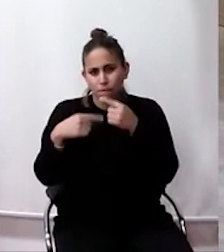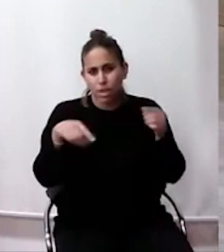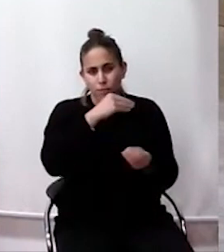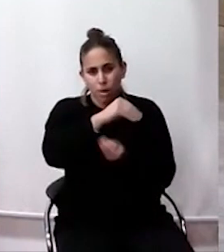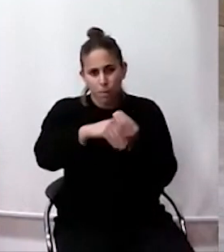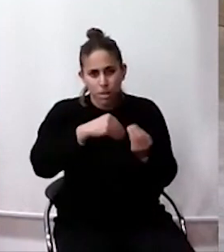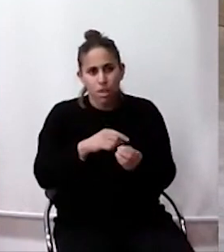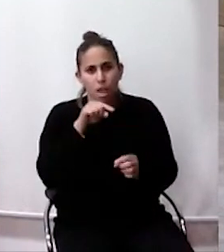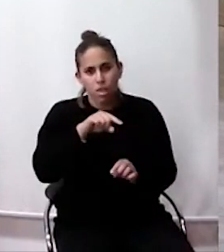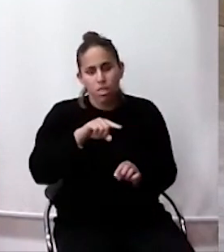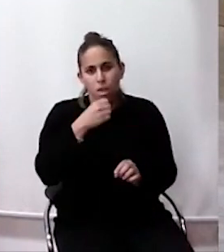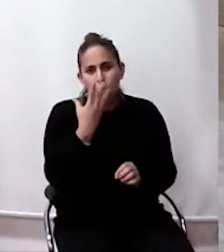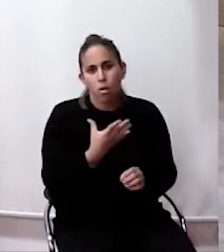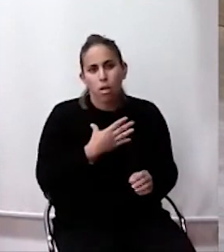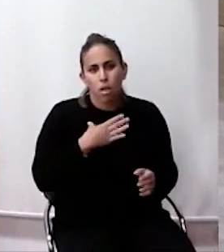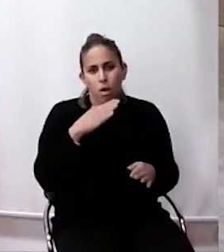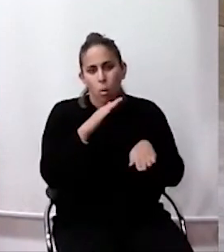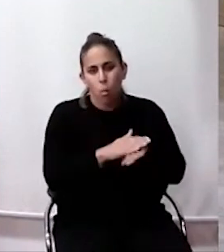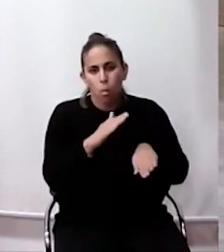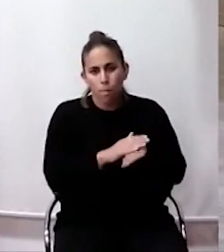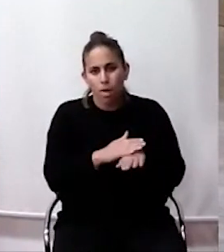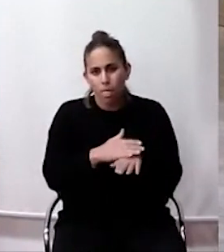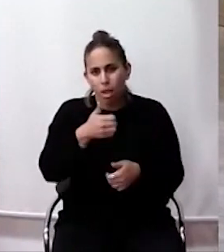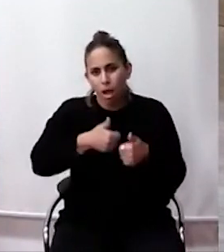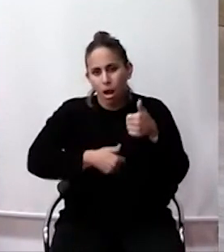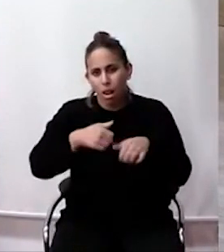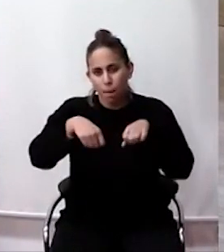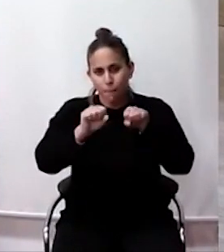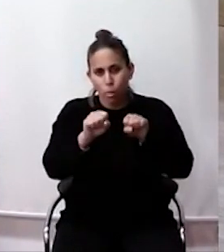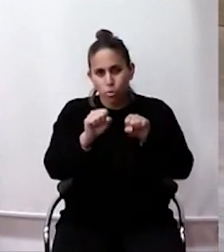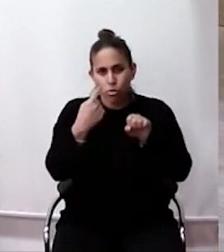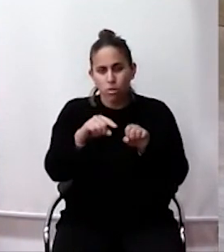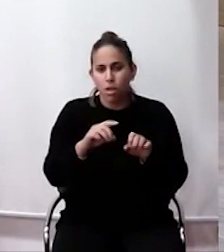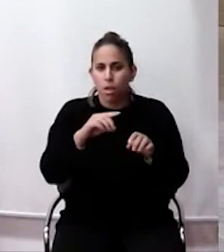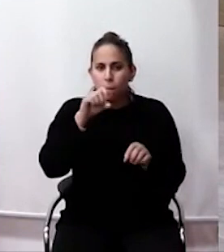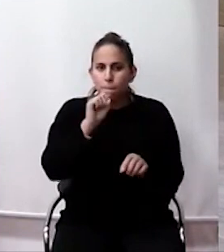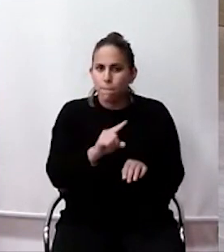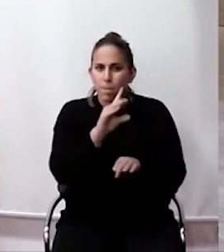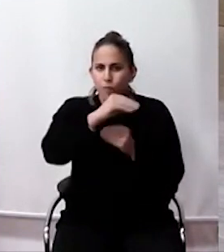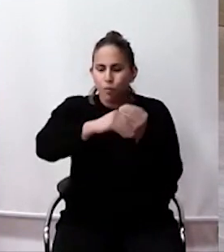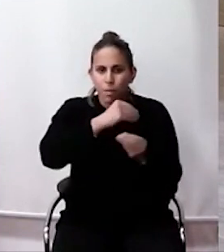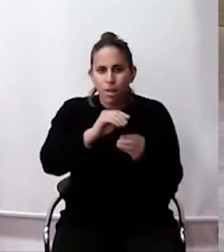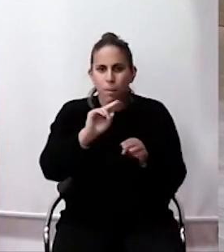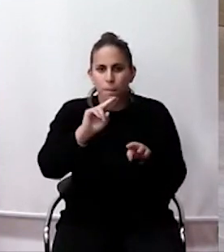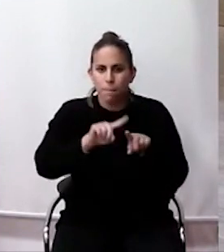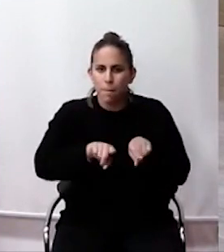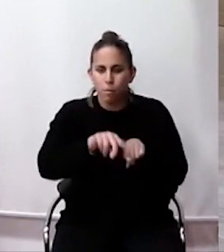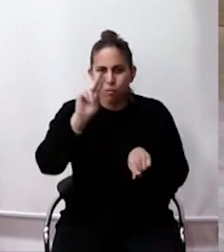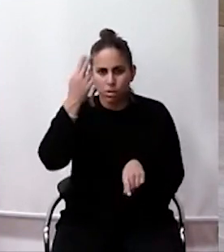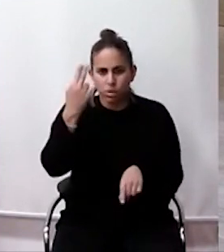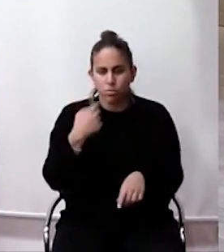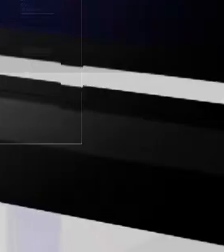familiares de víctimas de picadas, en las cuales la mayoría de ellos son familiares de los mismos fallecidos. Nada más, señora Presidenta.